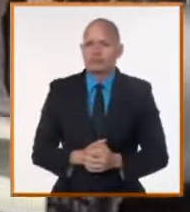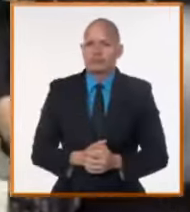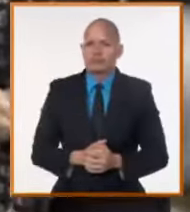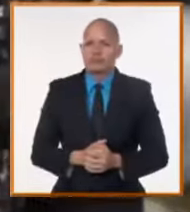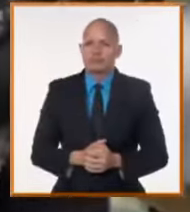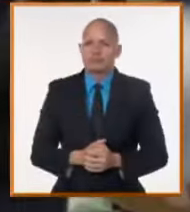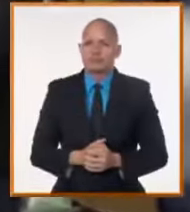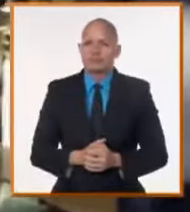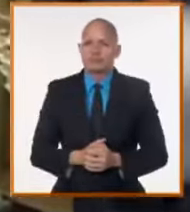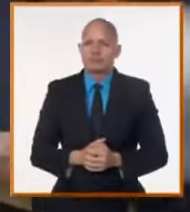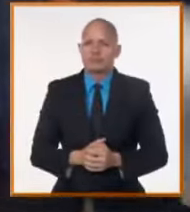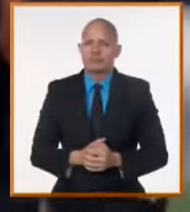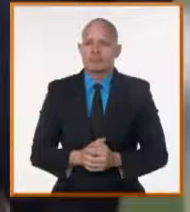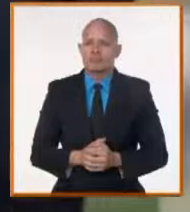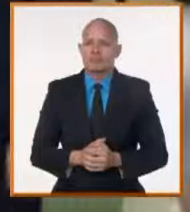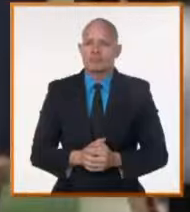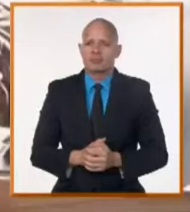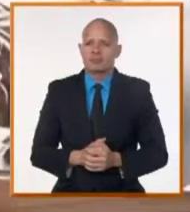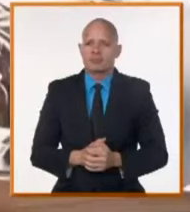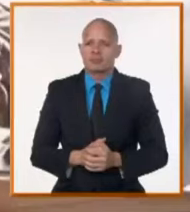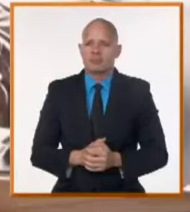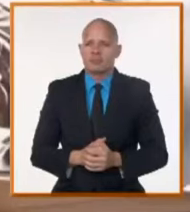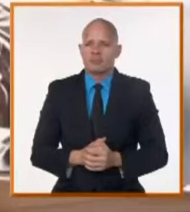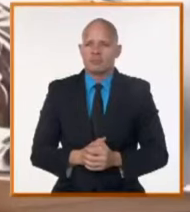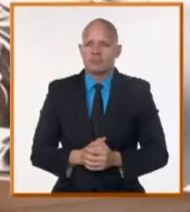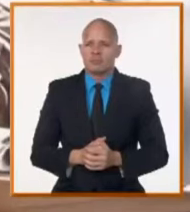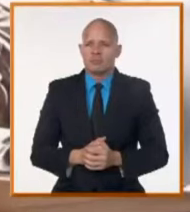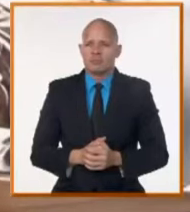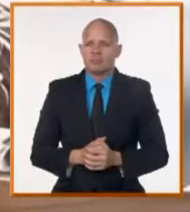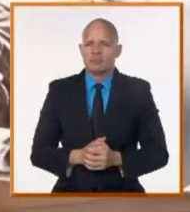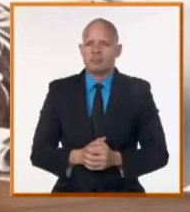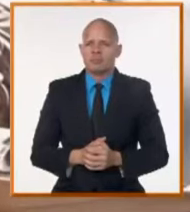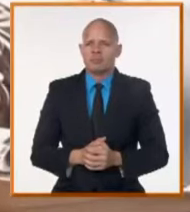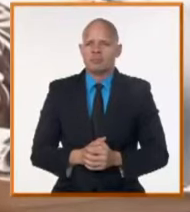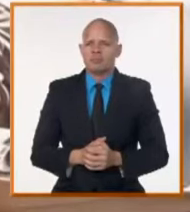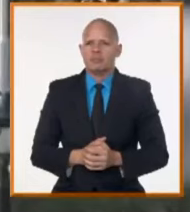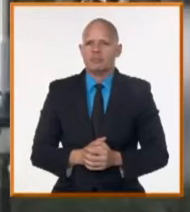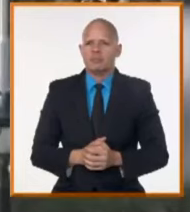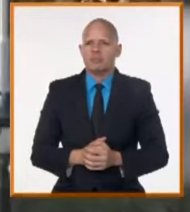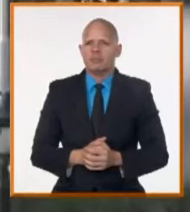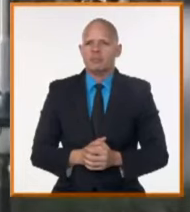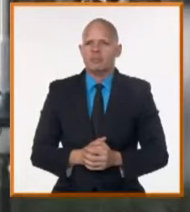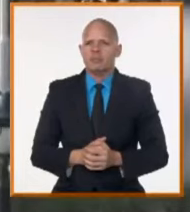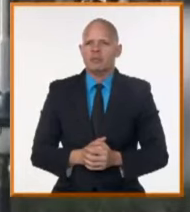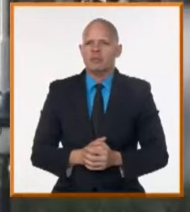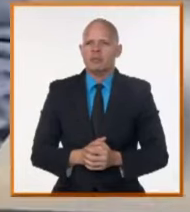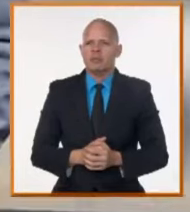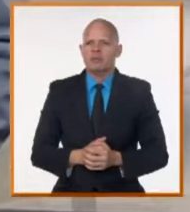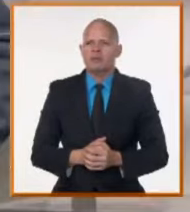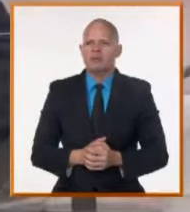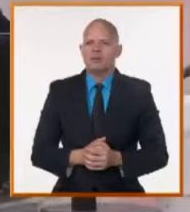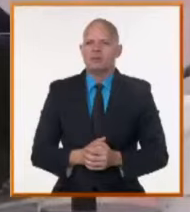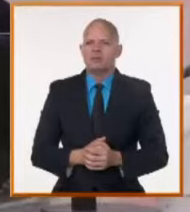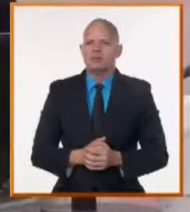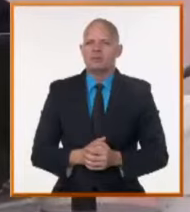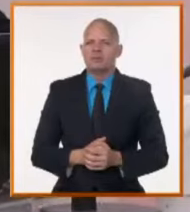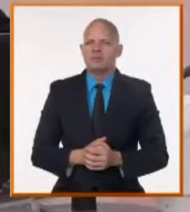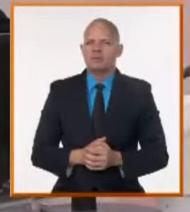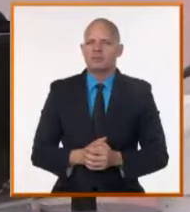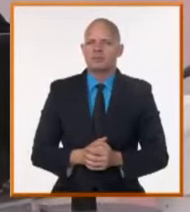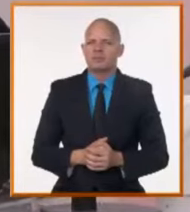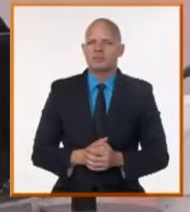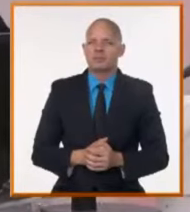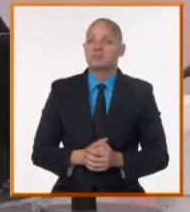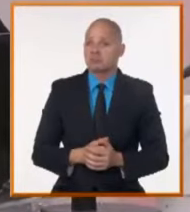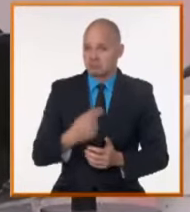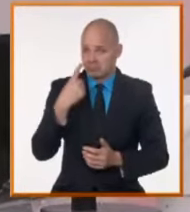Teherán, capital de la República Islámica de Irán, ha sido un reporte de Héctor Martínez para el Canal Cubano de Noticias. Bueno, veamos detalles